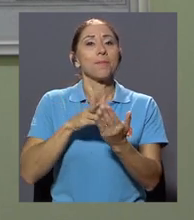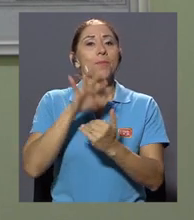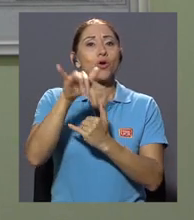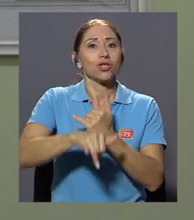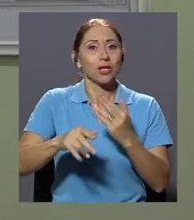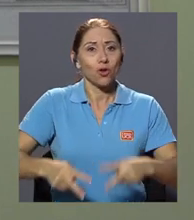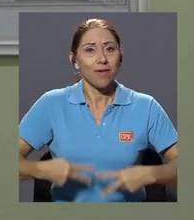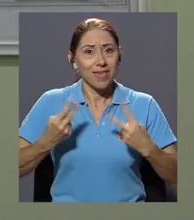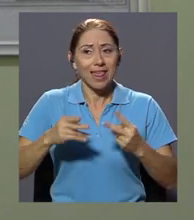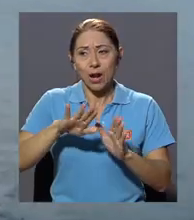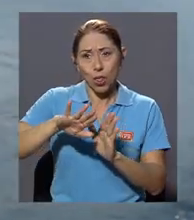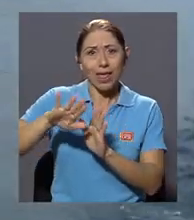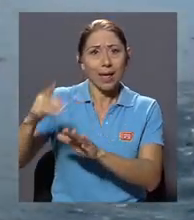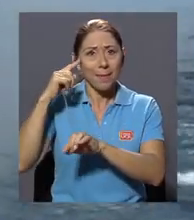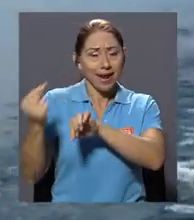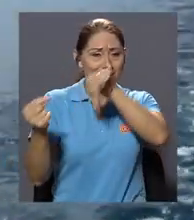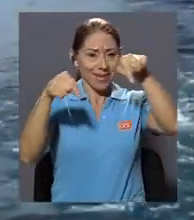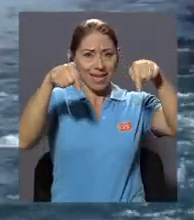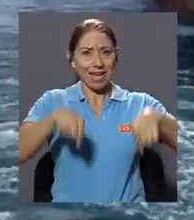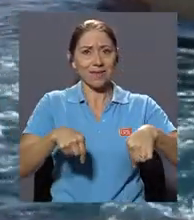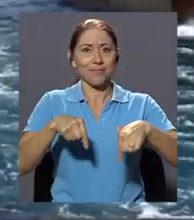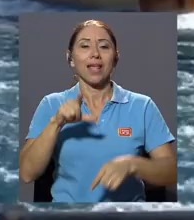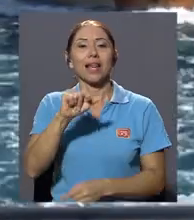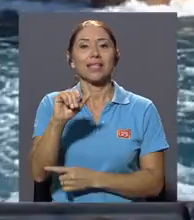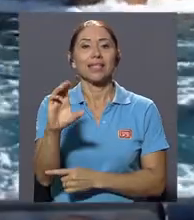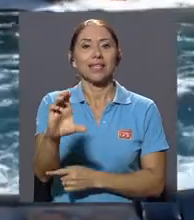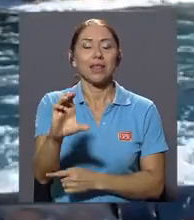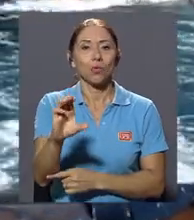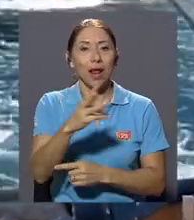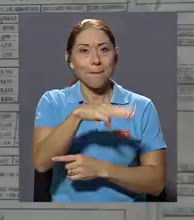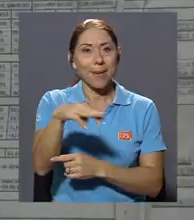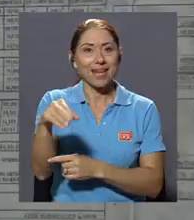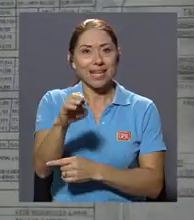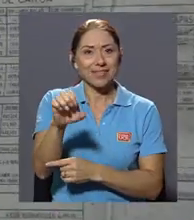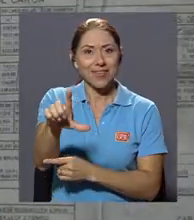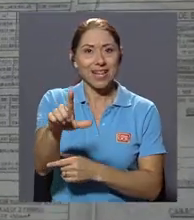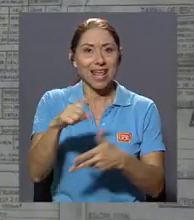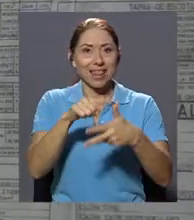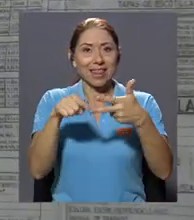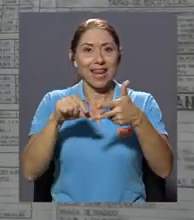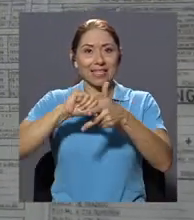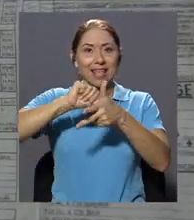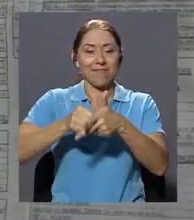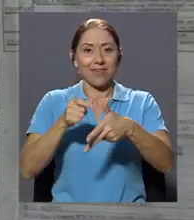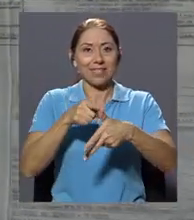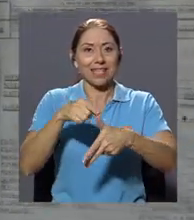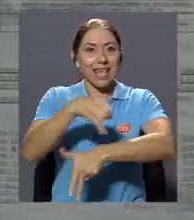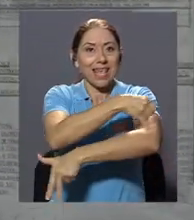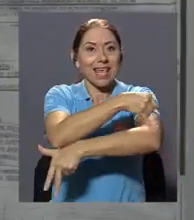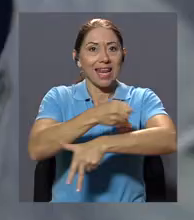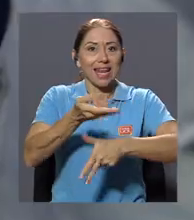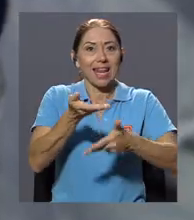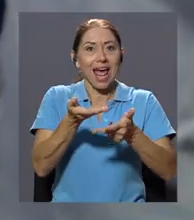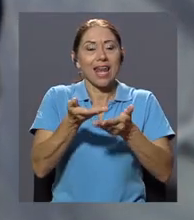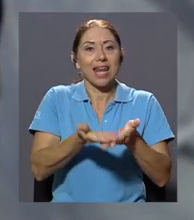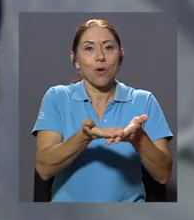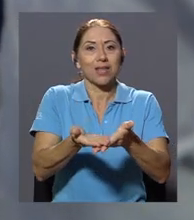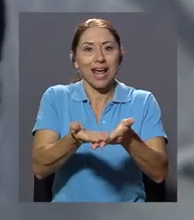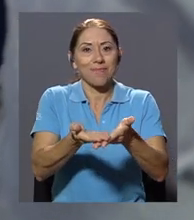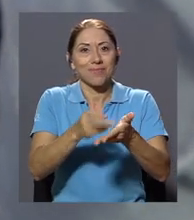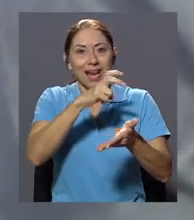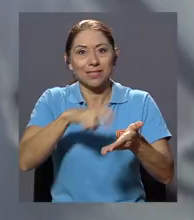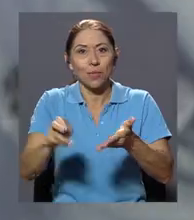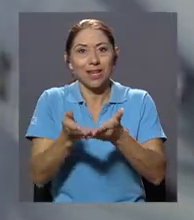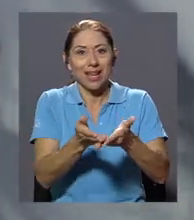último proyecto de vida. La licenciatura en Marina Civil cuenta con 3 énfasis, Ingeniería Náutica y Transporte Marítimo,